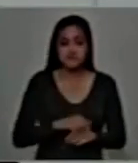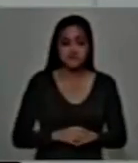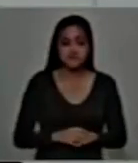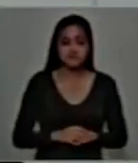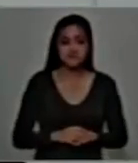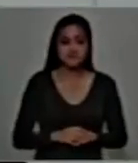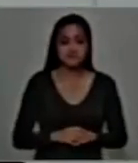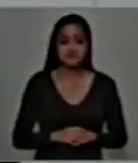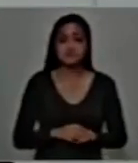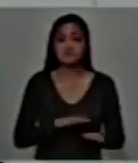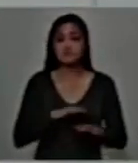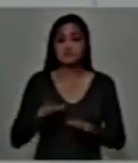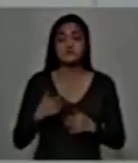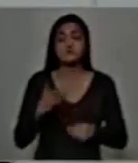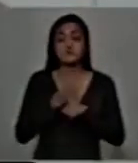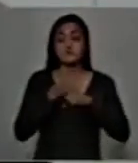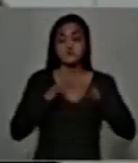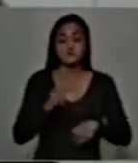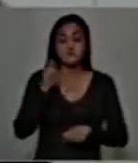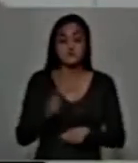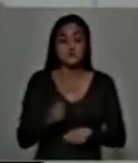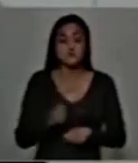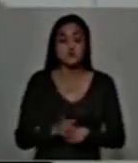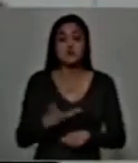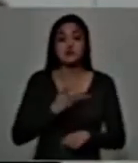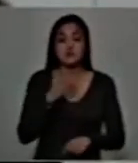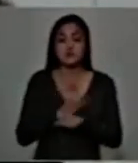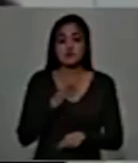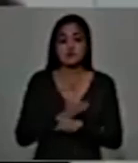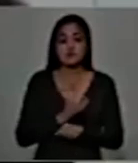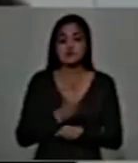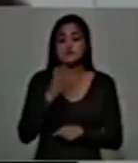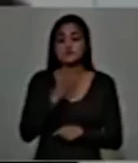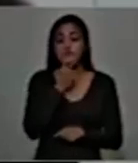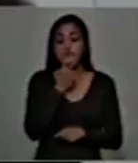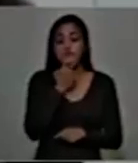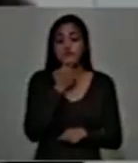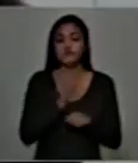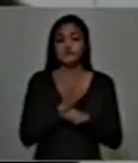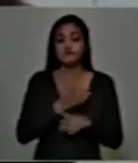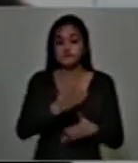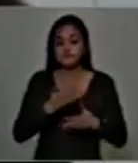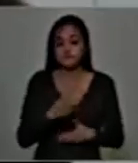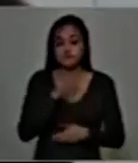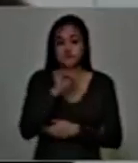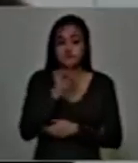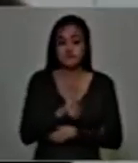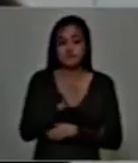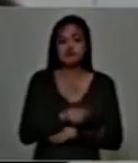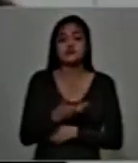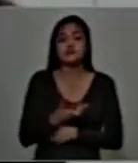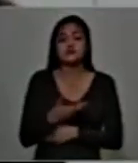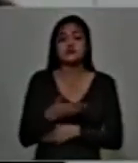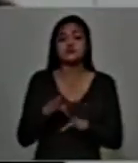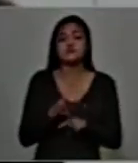familiares de personas fallecidas y una persona que